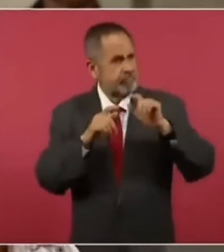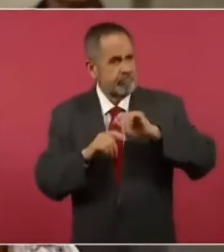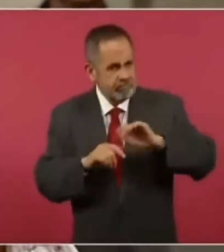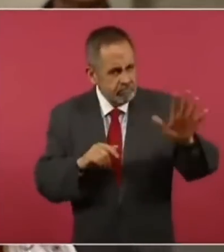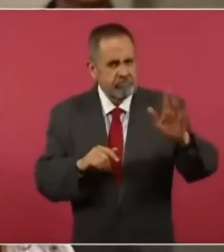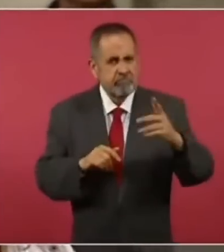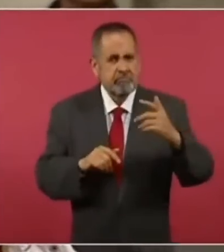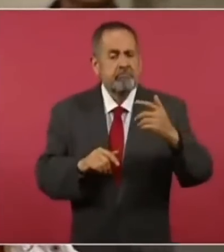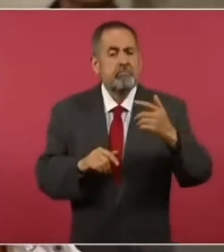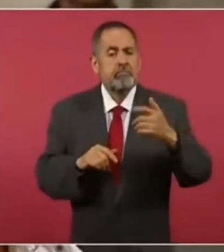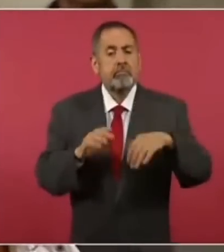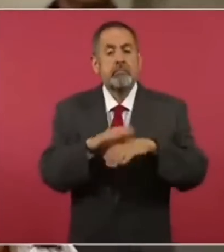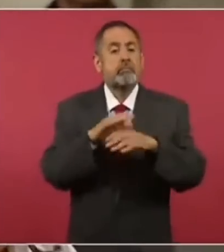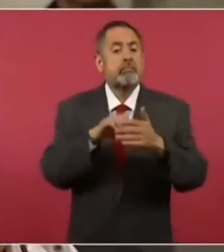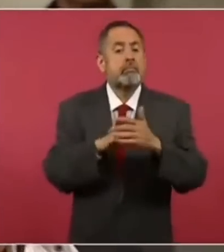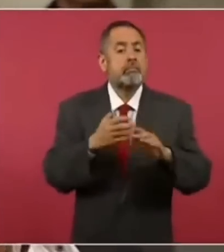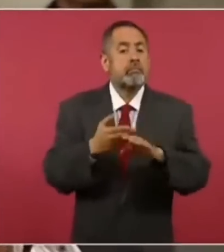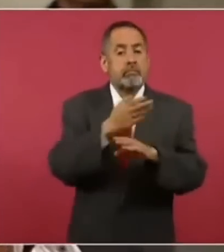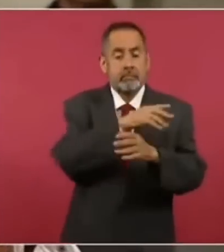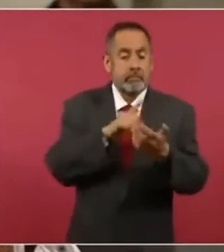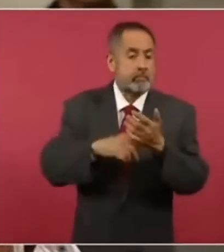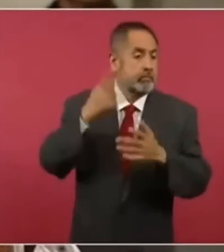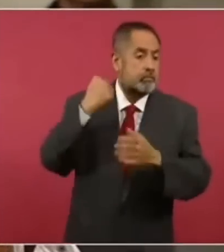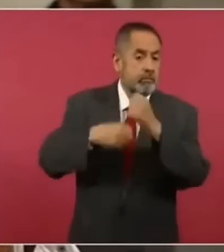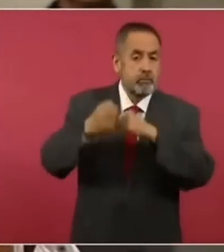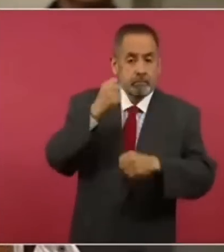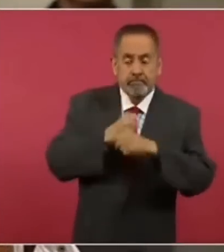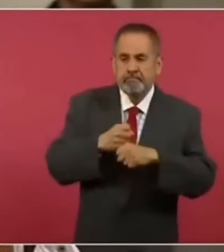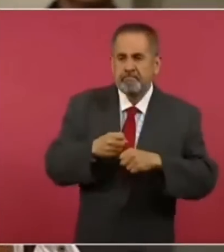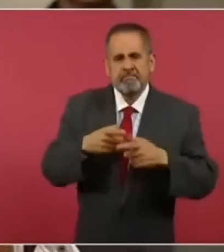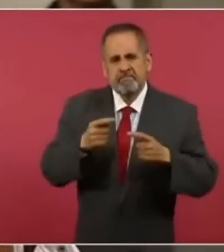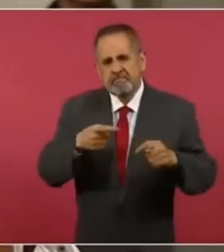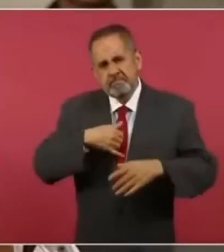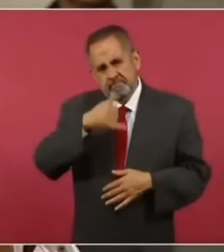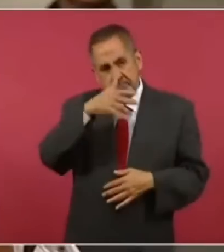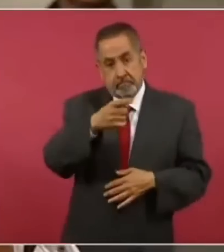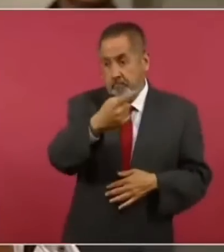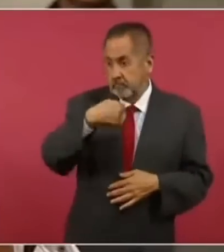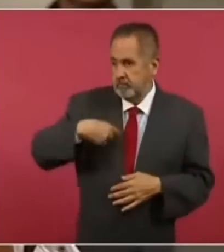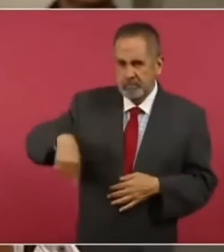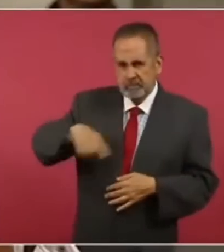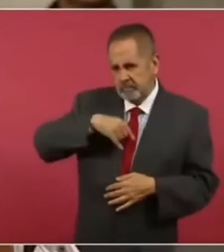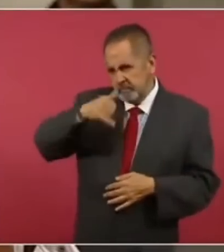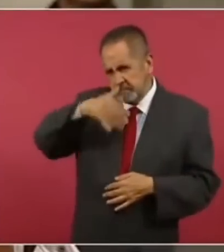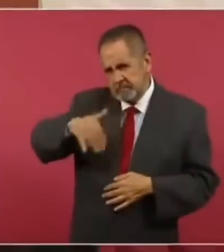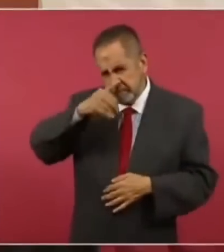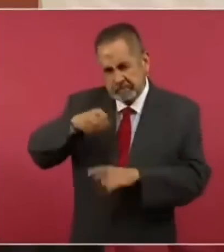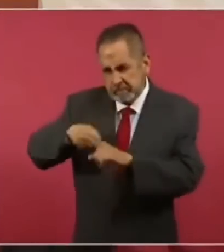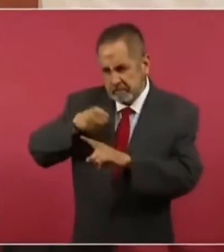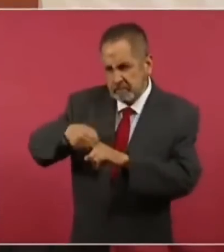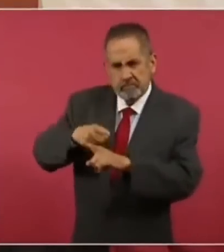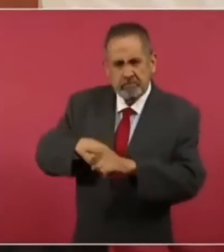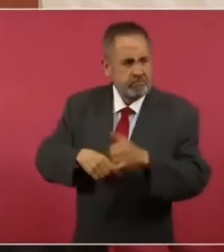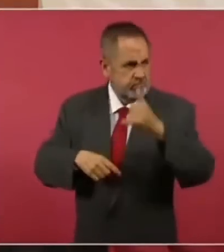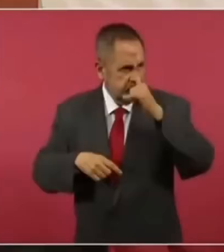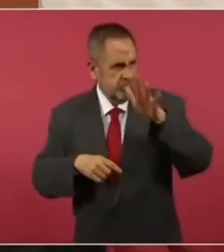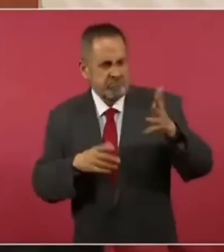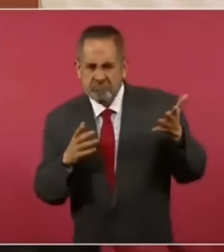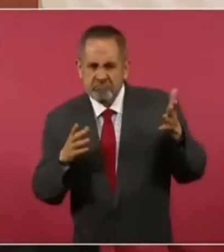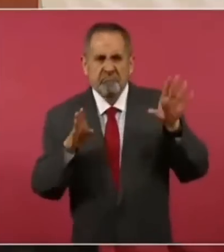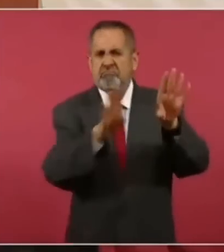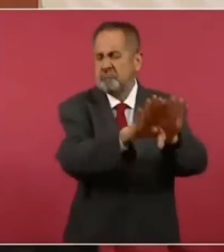Hace años el gigante dormido salió a las calles después de ser ofendido y básicamente paró